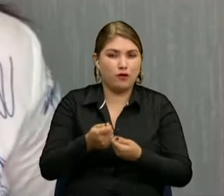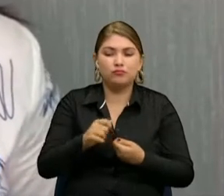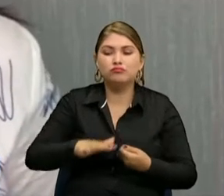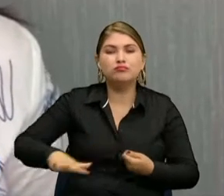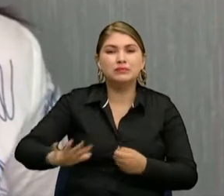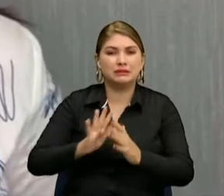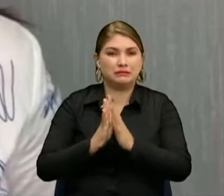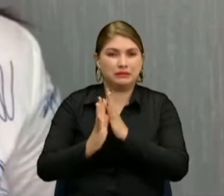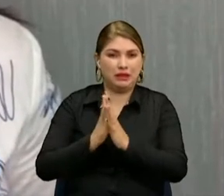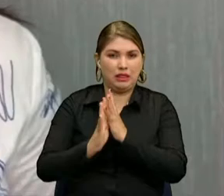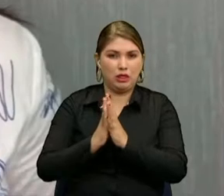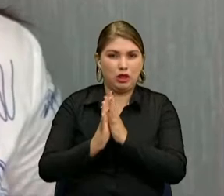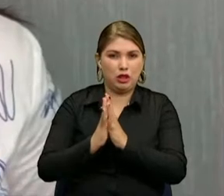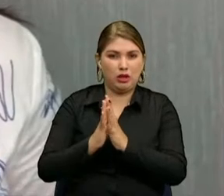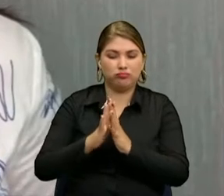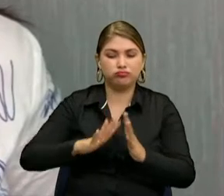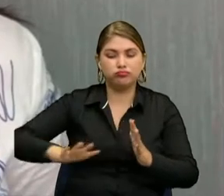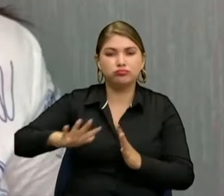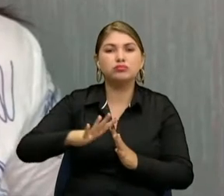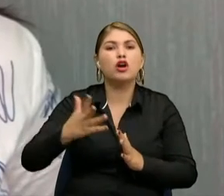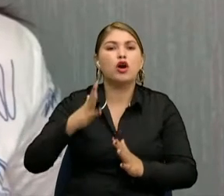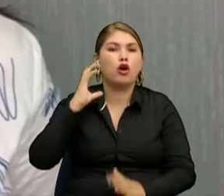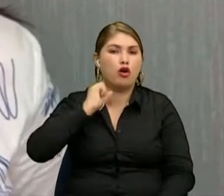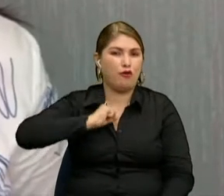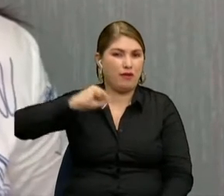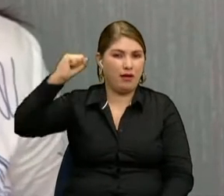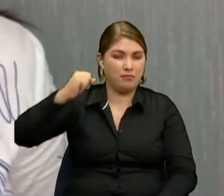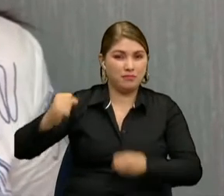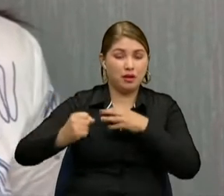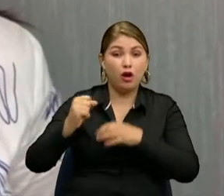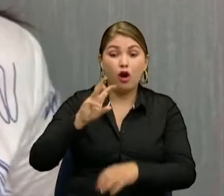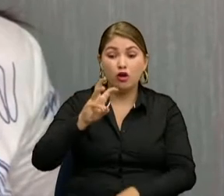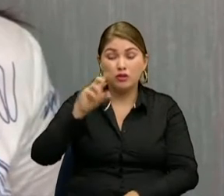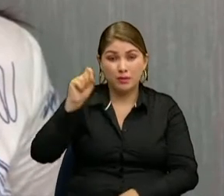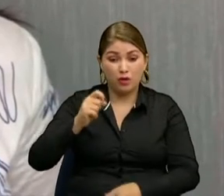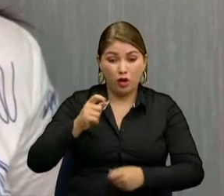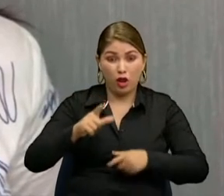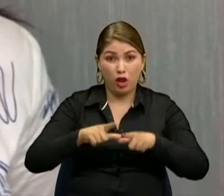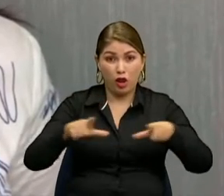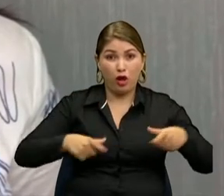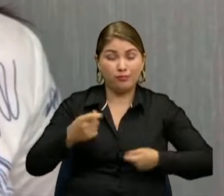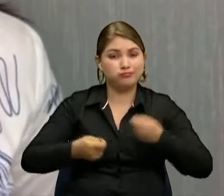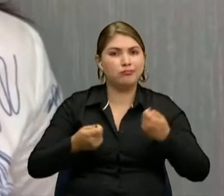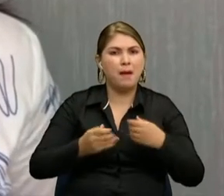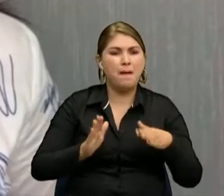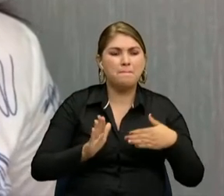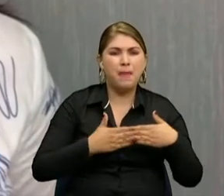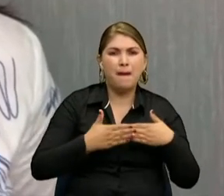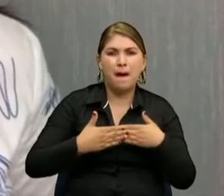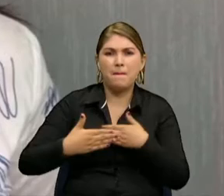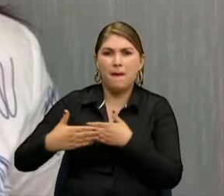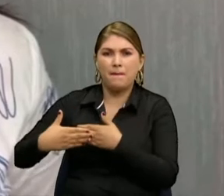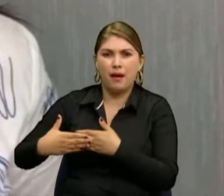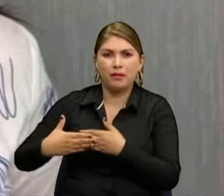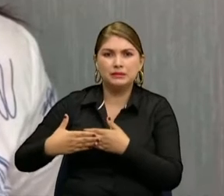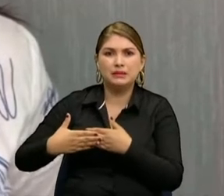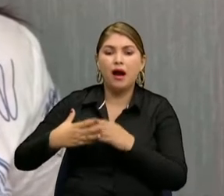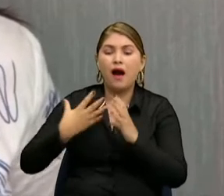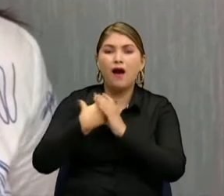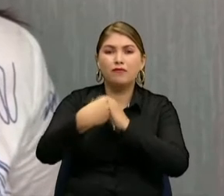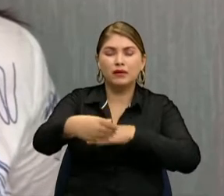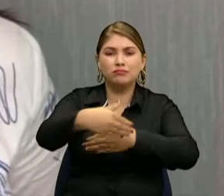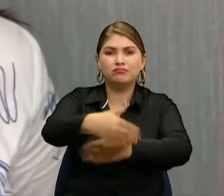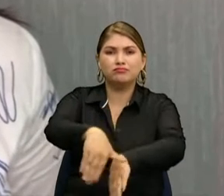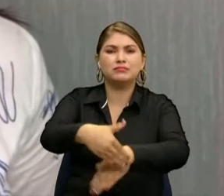zona céntrica y el mercado del municipio de Ocaña. El 80% de los locales comerciales están cerrados, pero a las afueras, en los andenes,